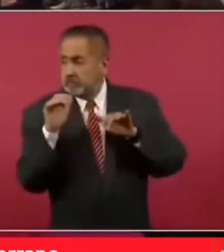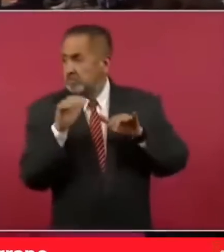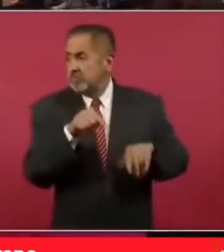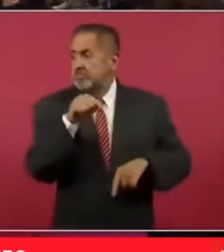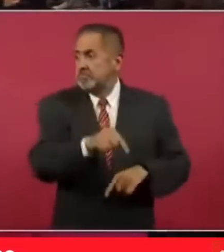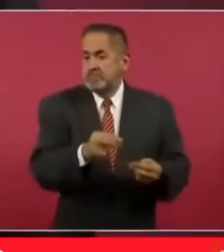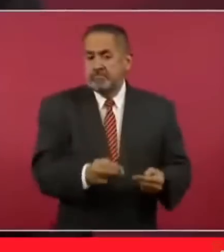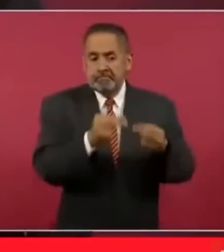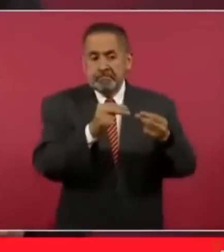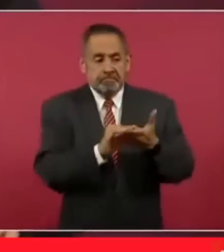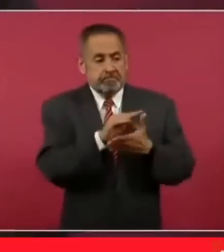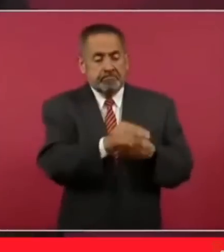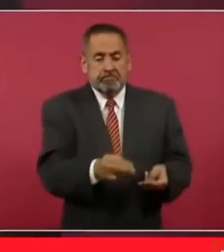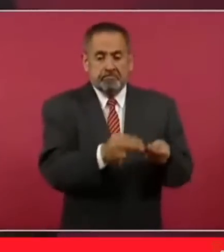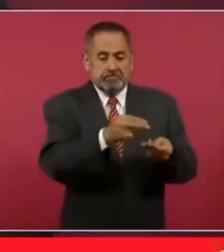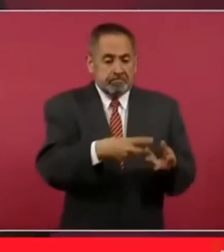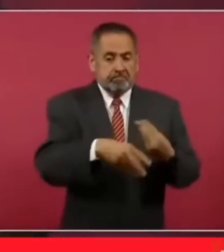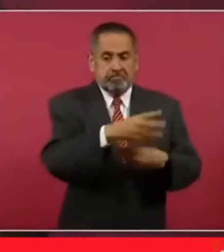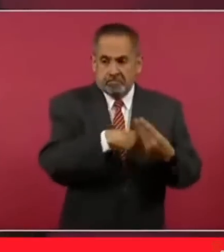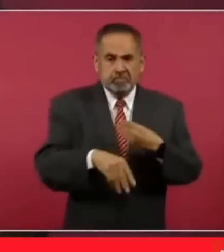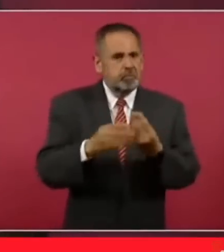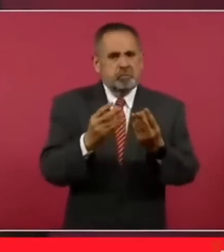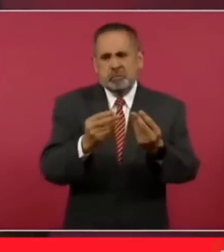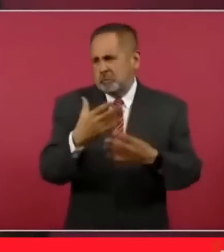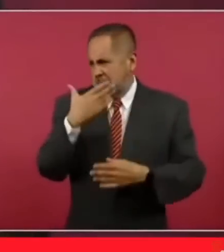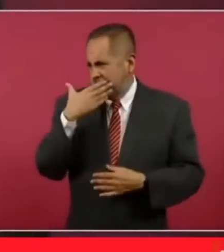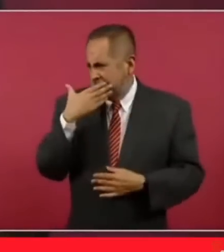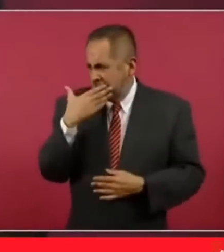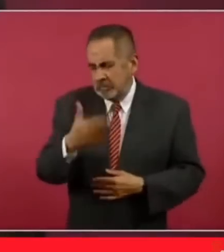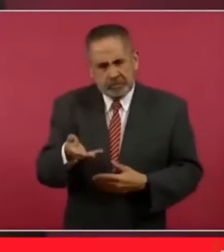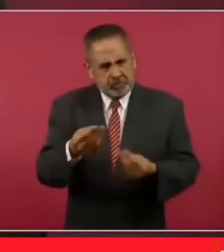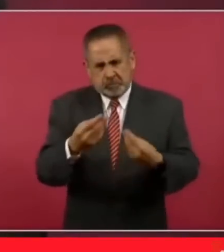extranjera. Está llegando mucha inversión extranjera